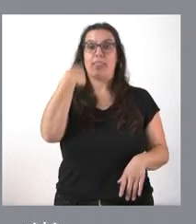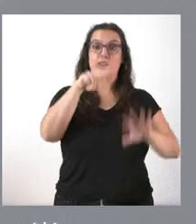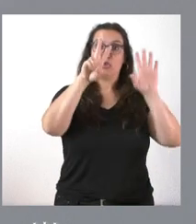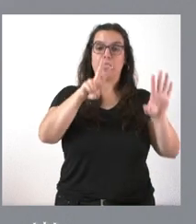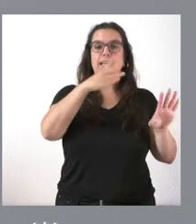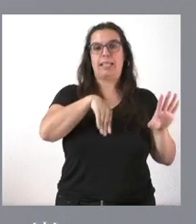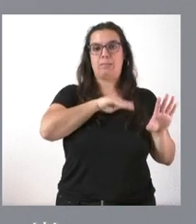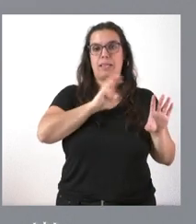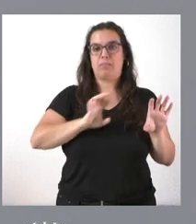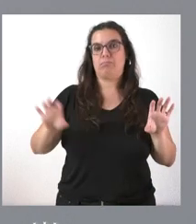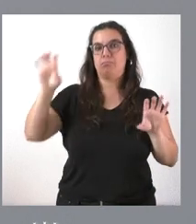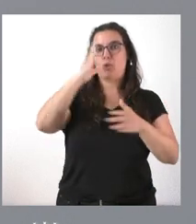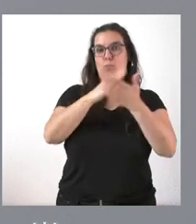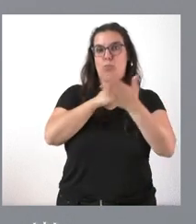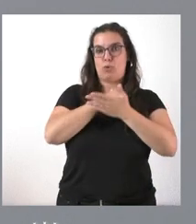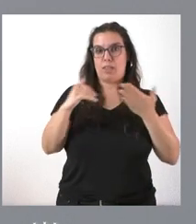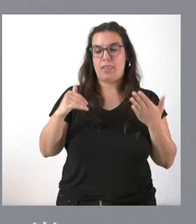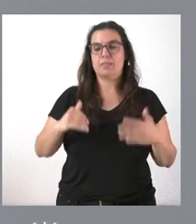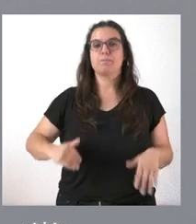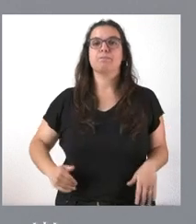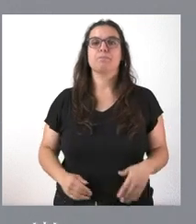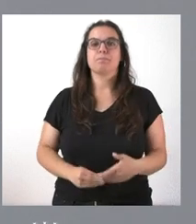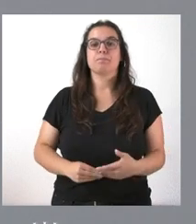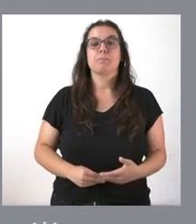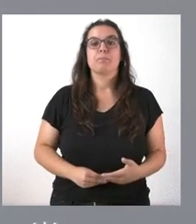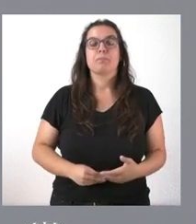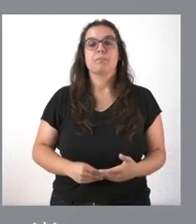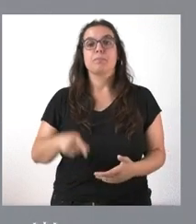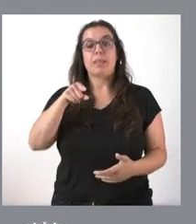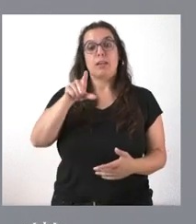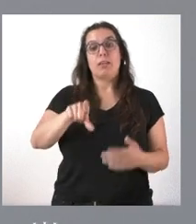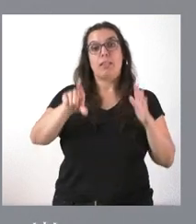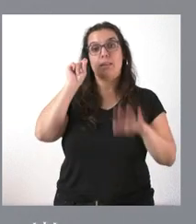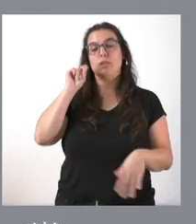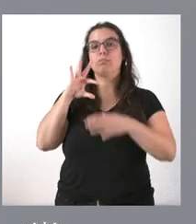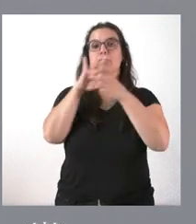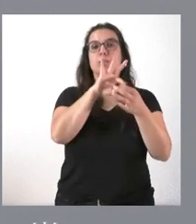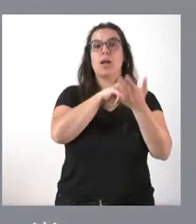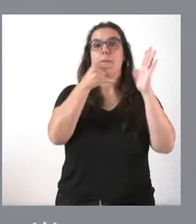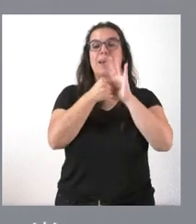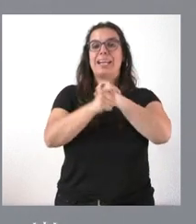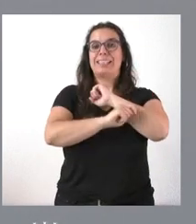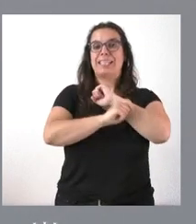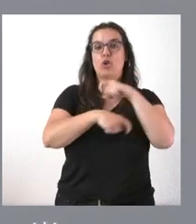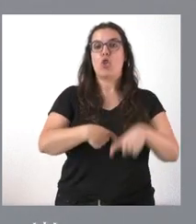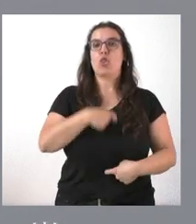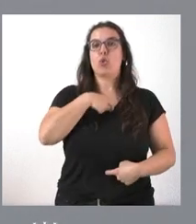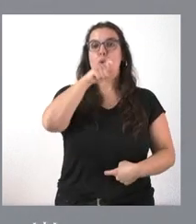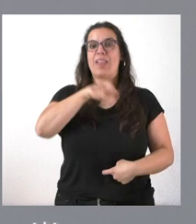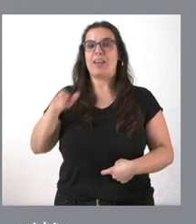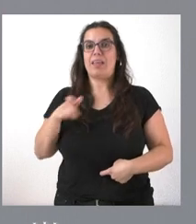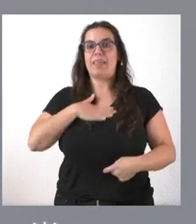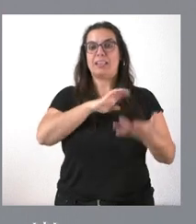autónomas Pero dentro de el conjunto de España esta medida es coherente con el plan estratégico de ciudadanía castelesa en el